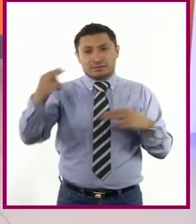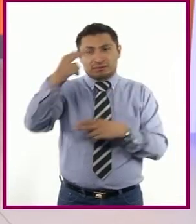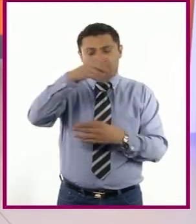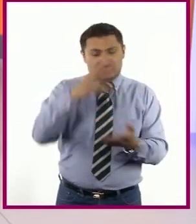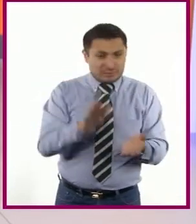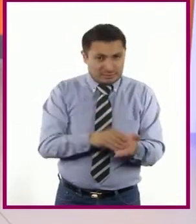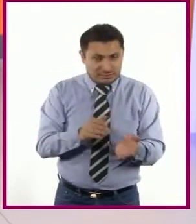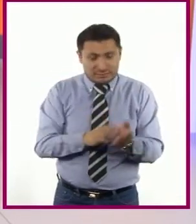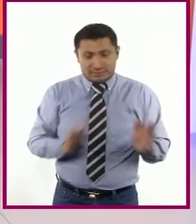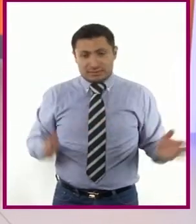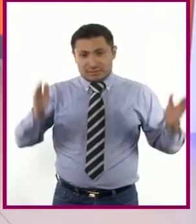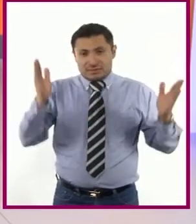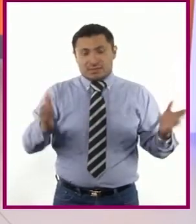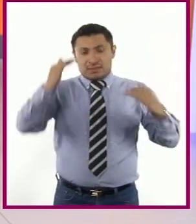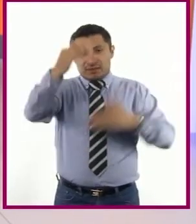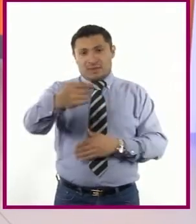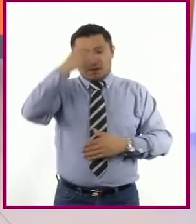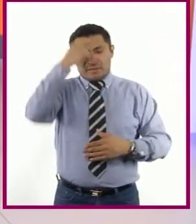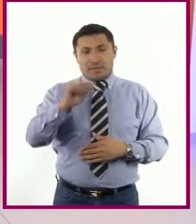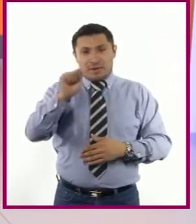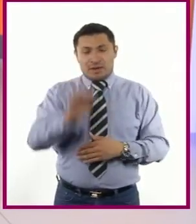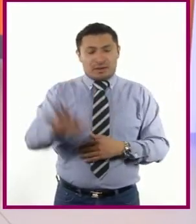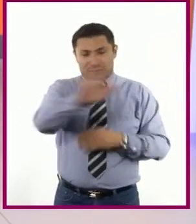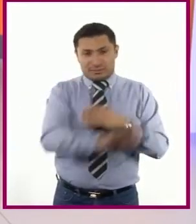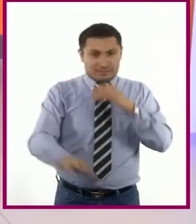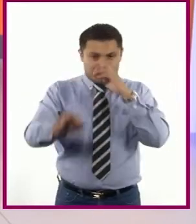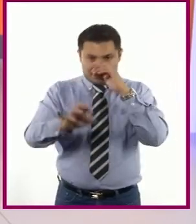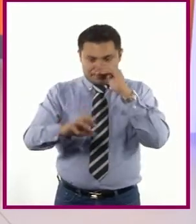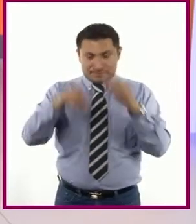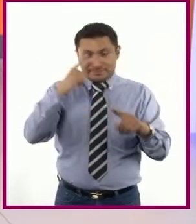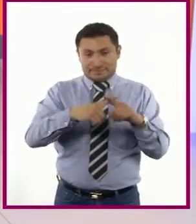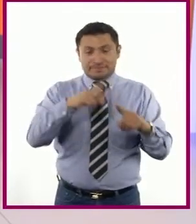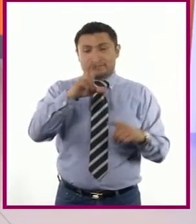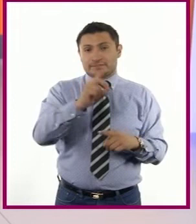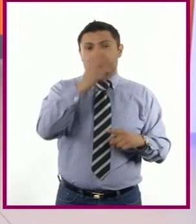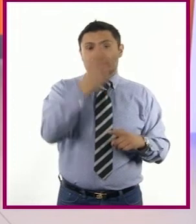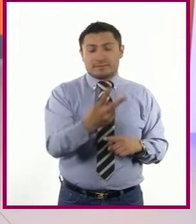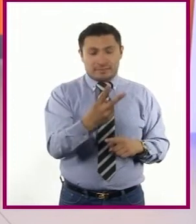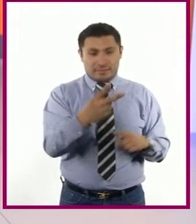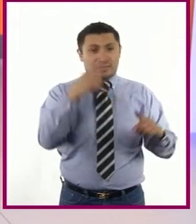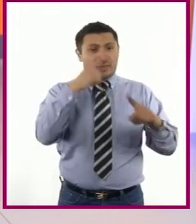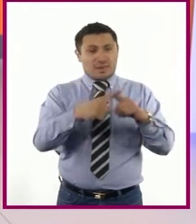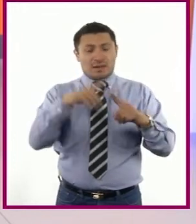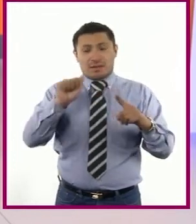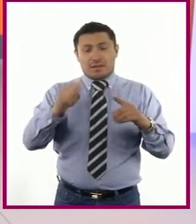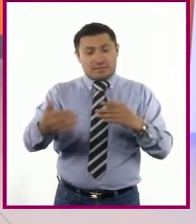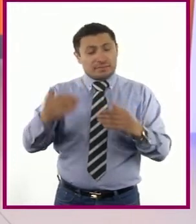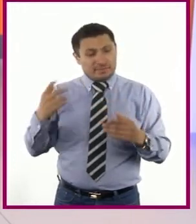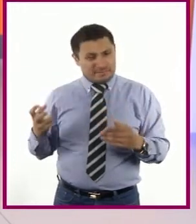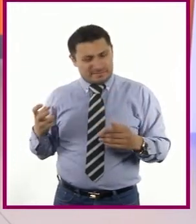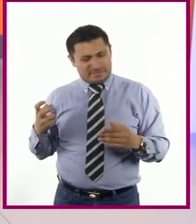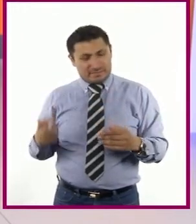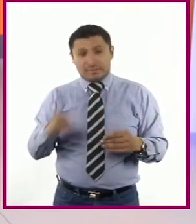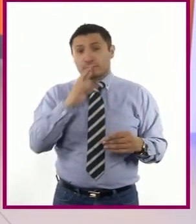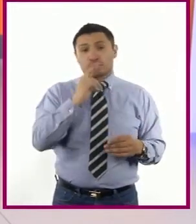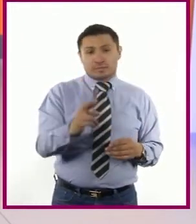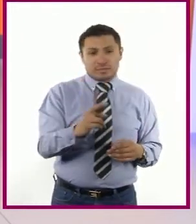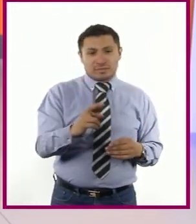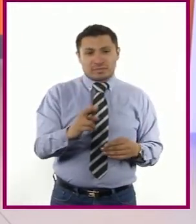que, para obtener el área total retirada, se multiplica 32 por el área anterior. El producto